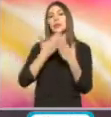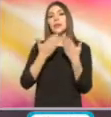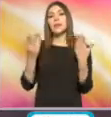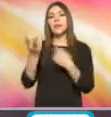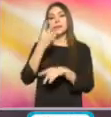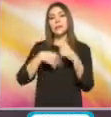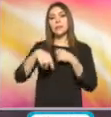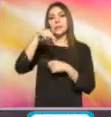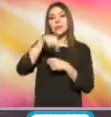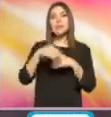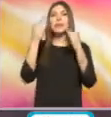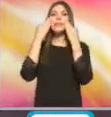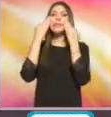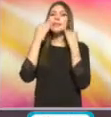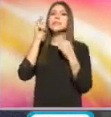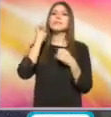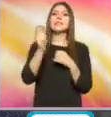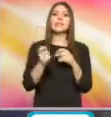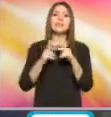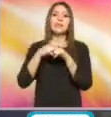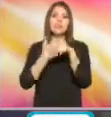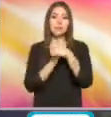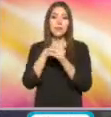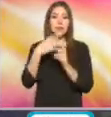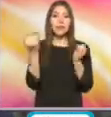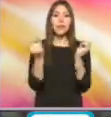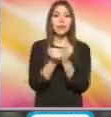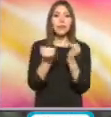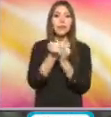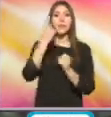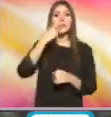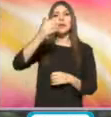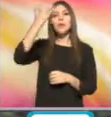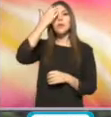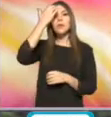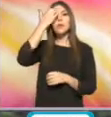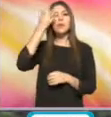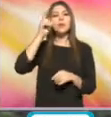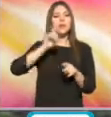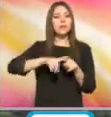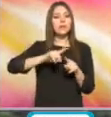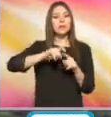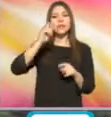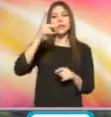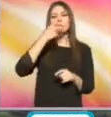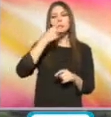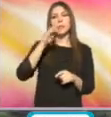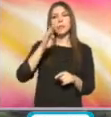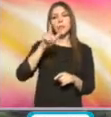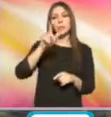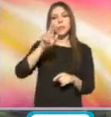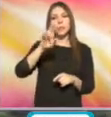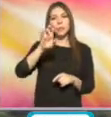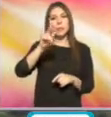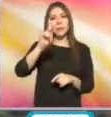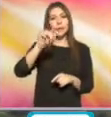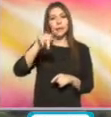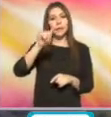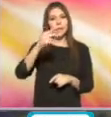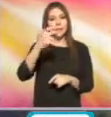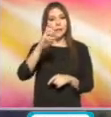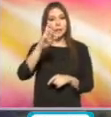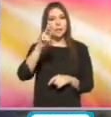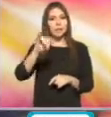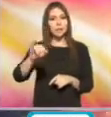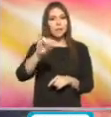aquí para mostrarles un poquito lo que es la lucha libre y sobre todo conozcan al príncipe lagunero Blue Panther Jr. Oye, pues con una gran trayectoria además